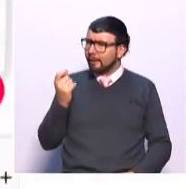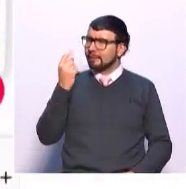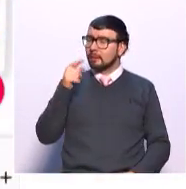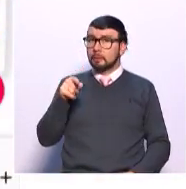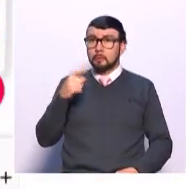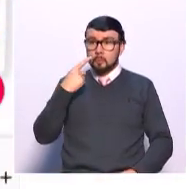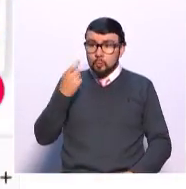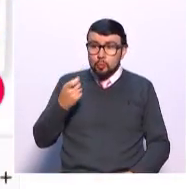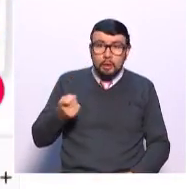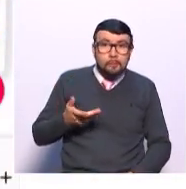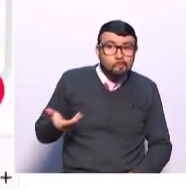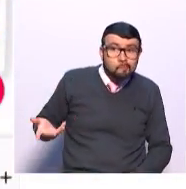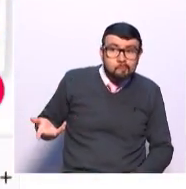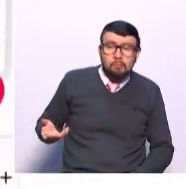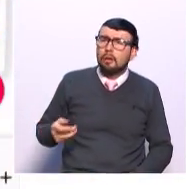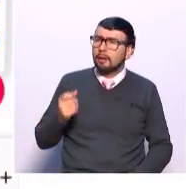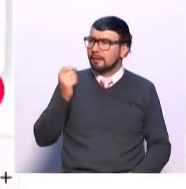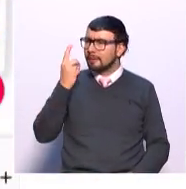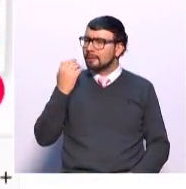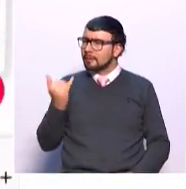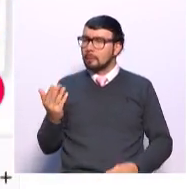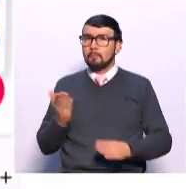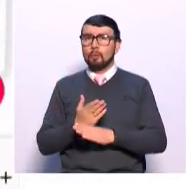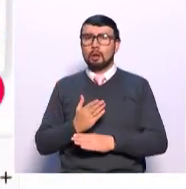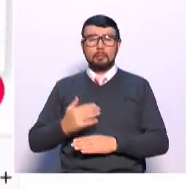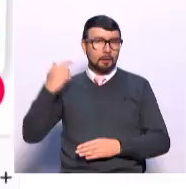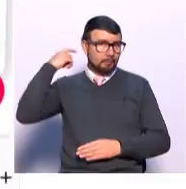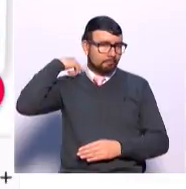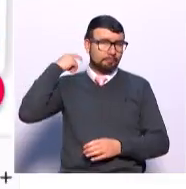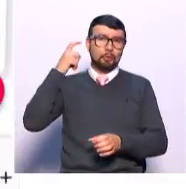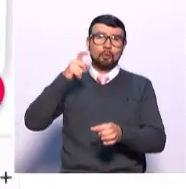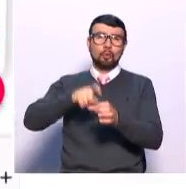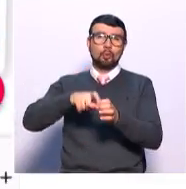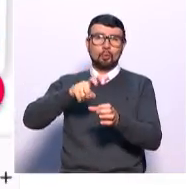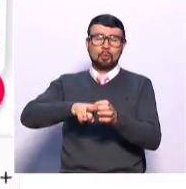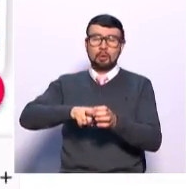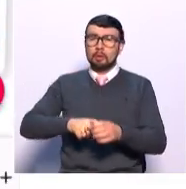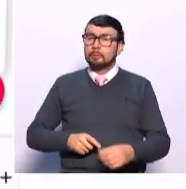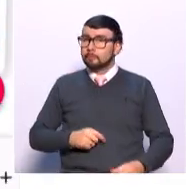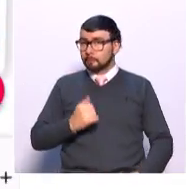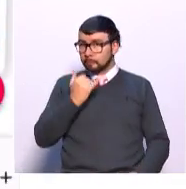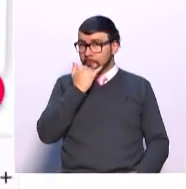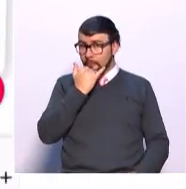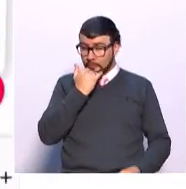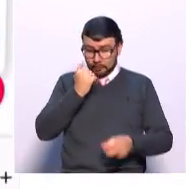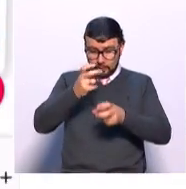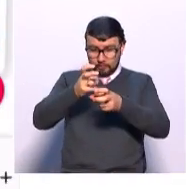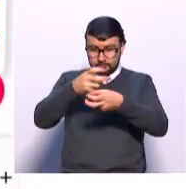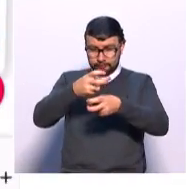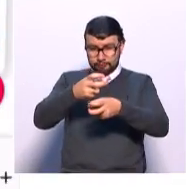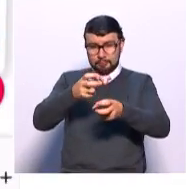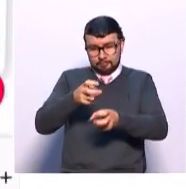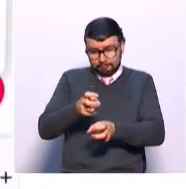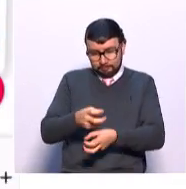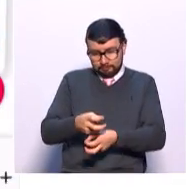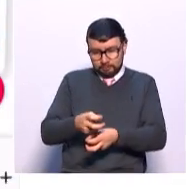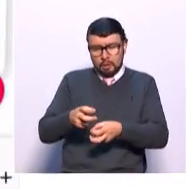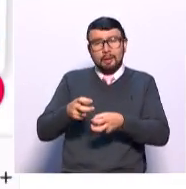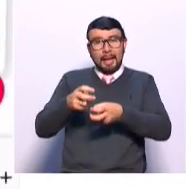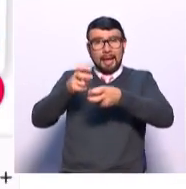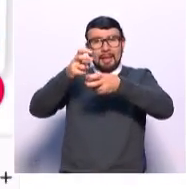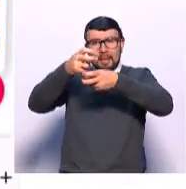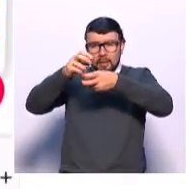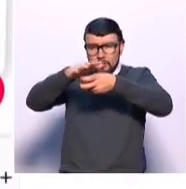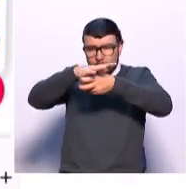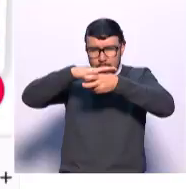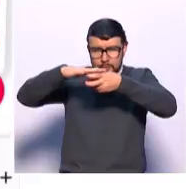y entender del problema de la columna resulta que entre vértebra y vértebra salen unos nervios